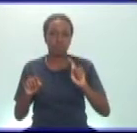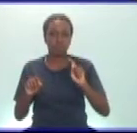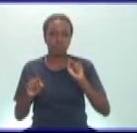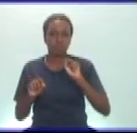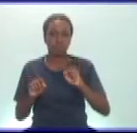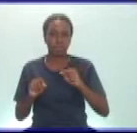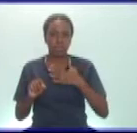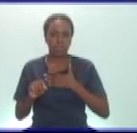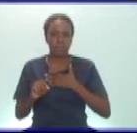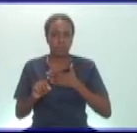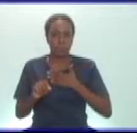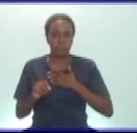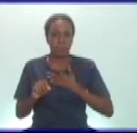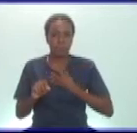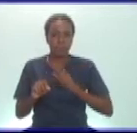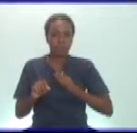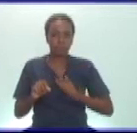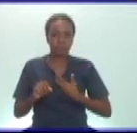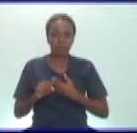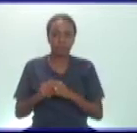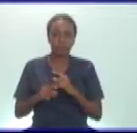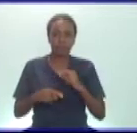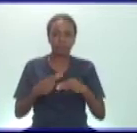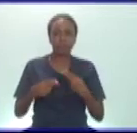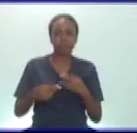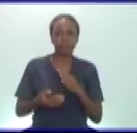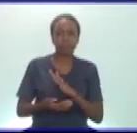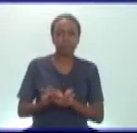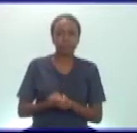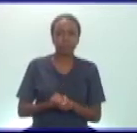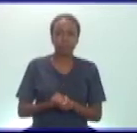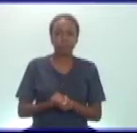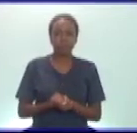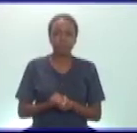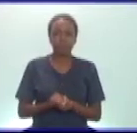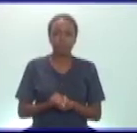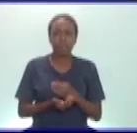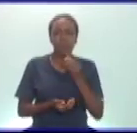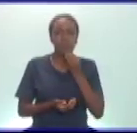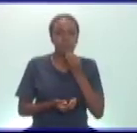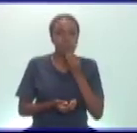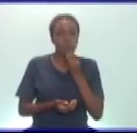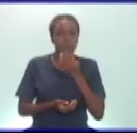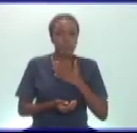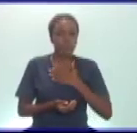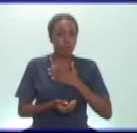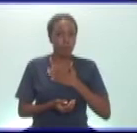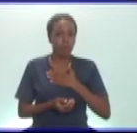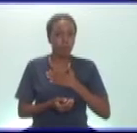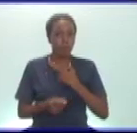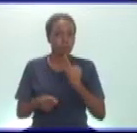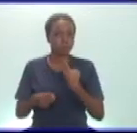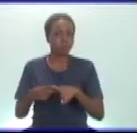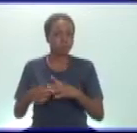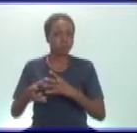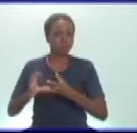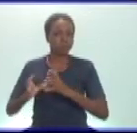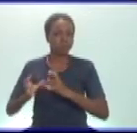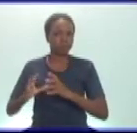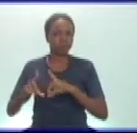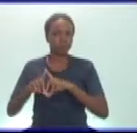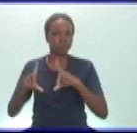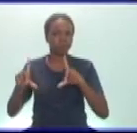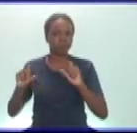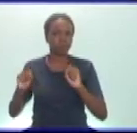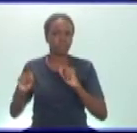Identifique la función que está realizando. Puede que haya un sustantivo propio pero que esté en otra estructura que no sea solamente